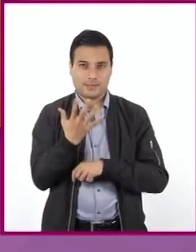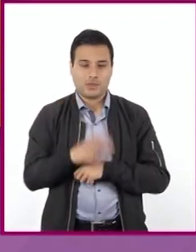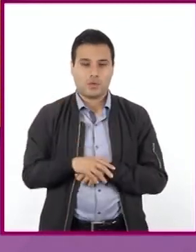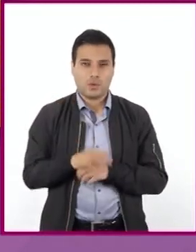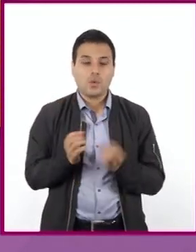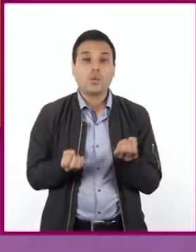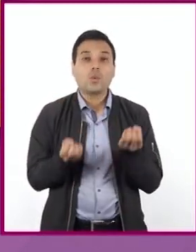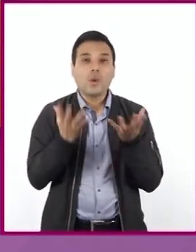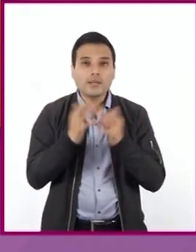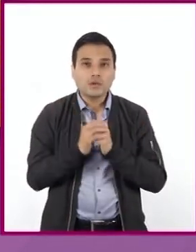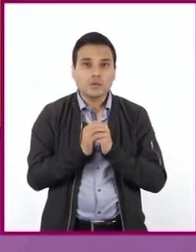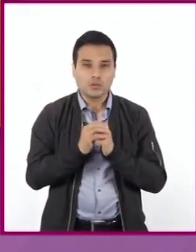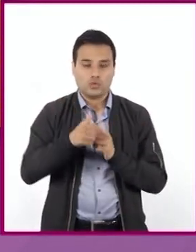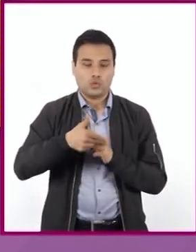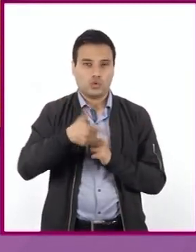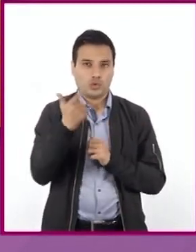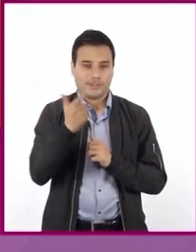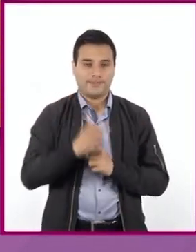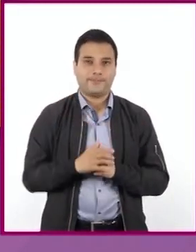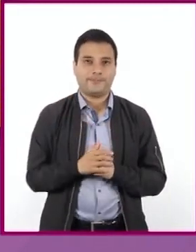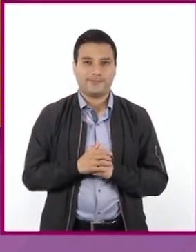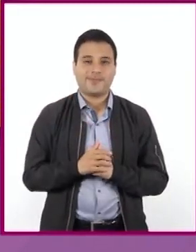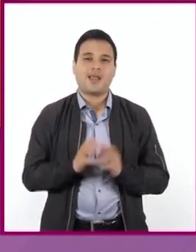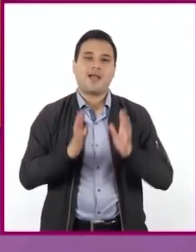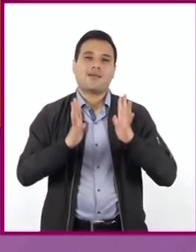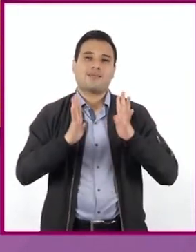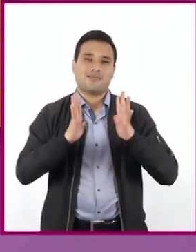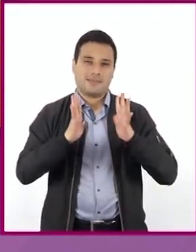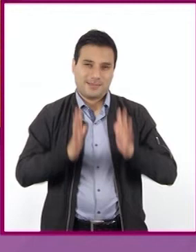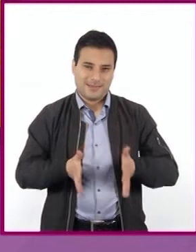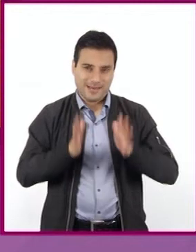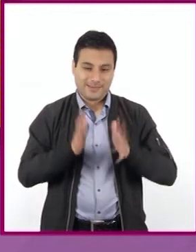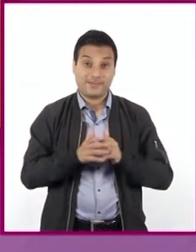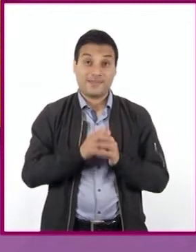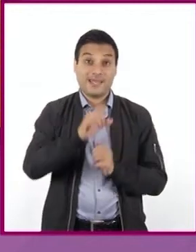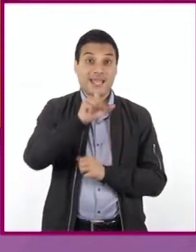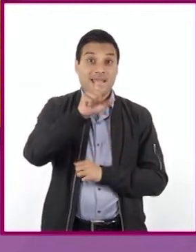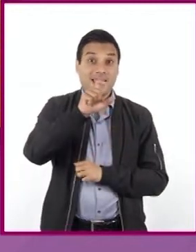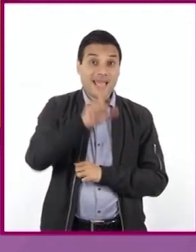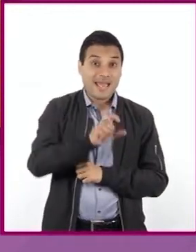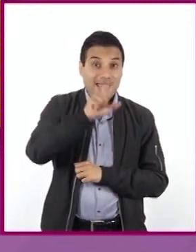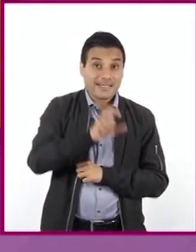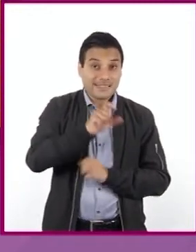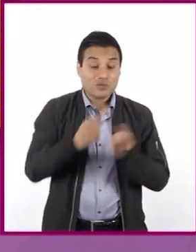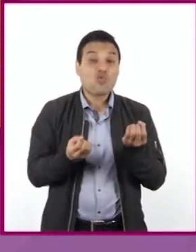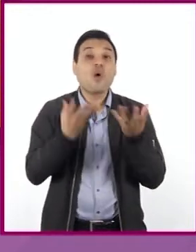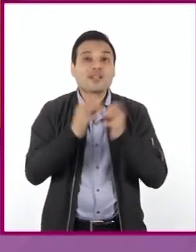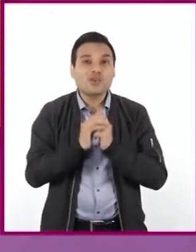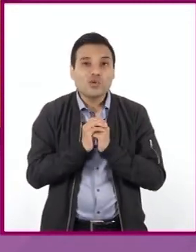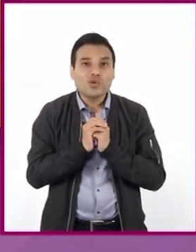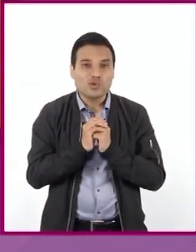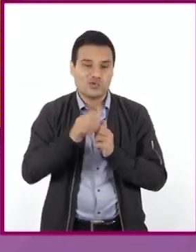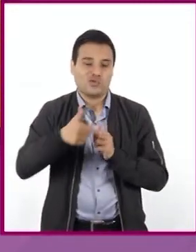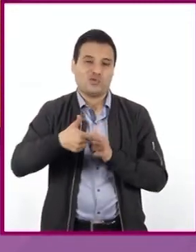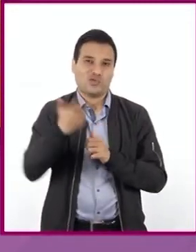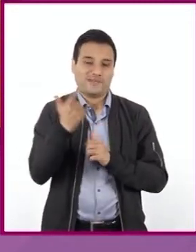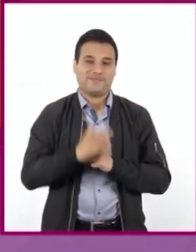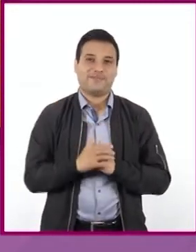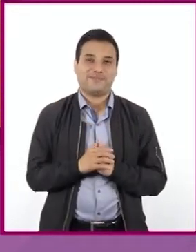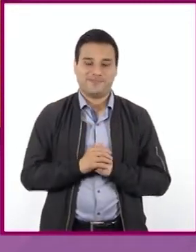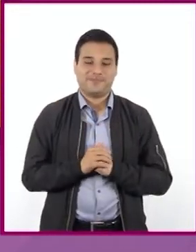igual a 12. Ya tenemos el valor numérico de la incógnita x igual a